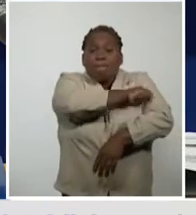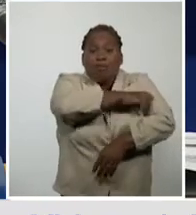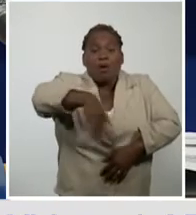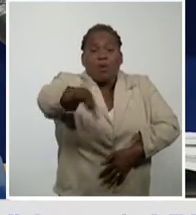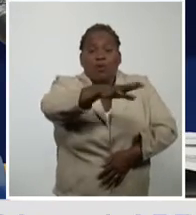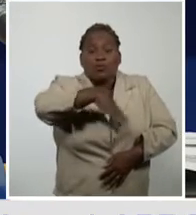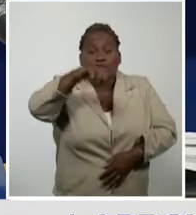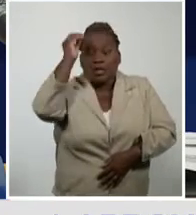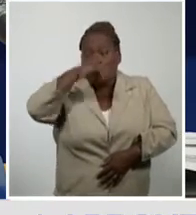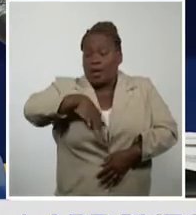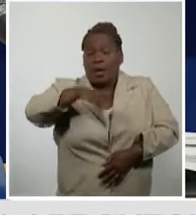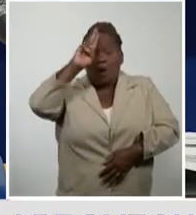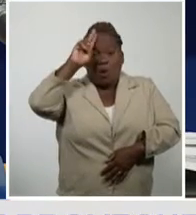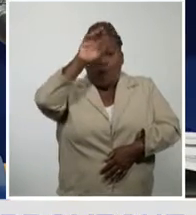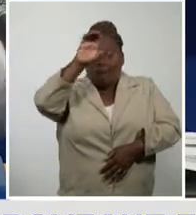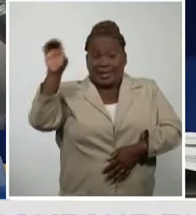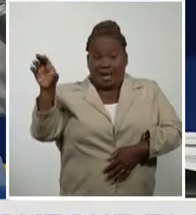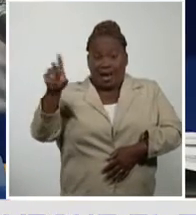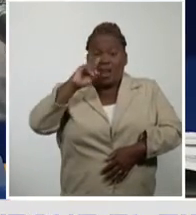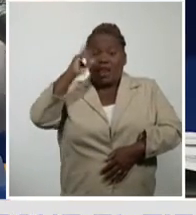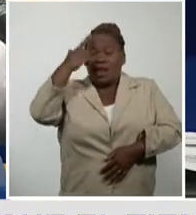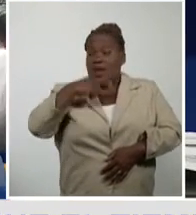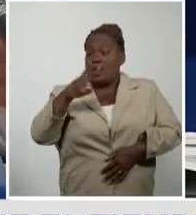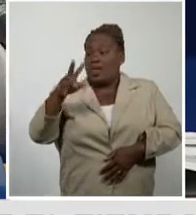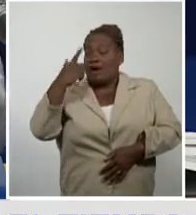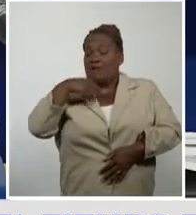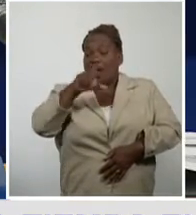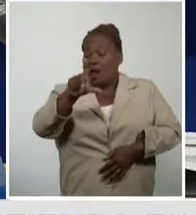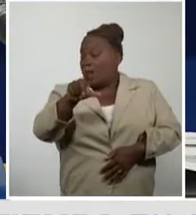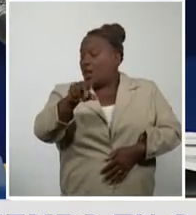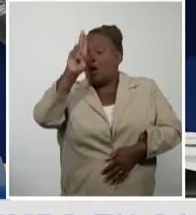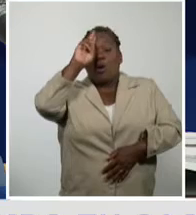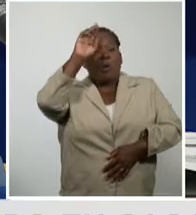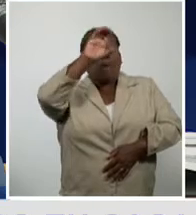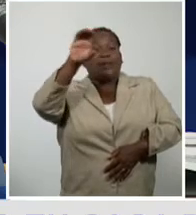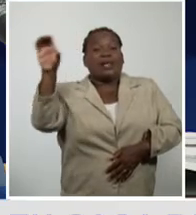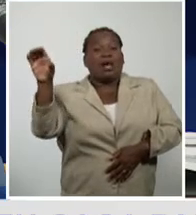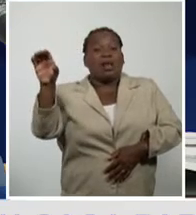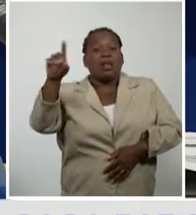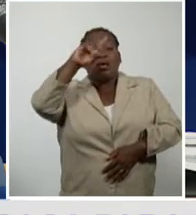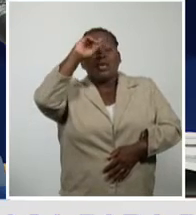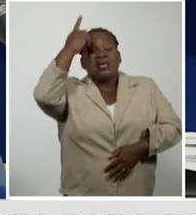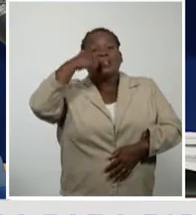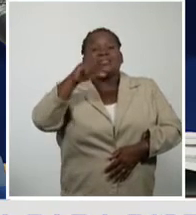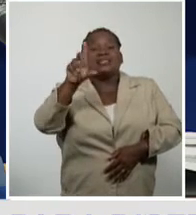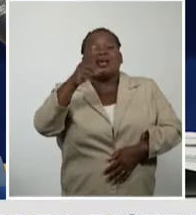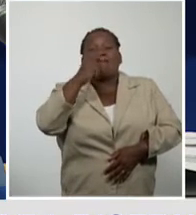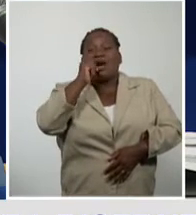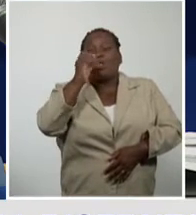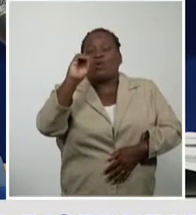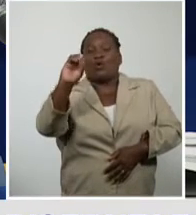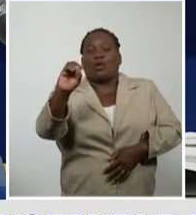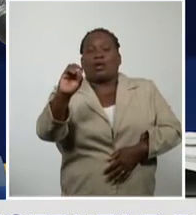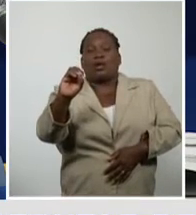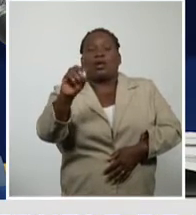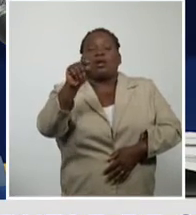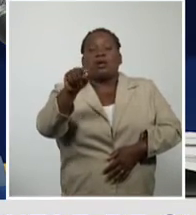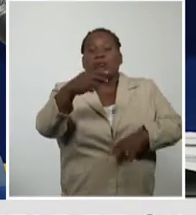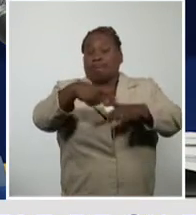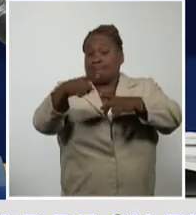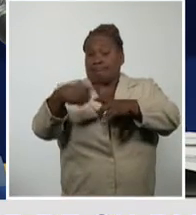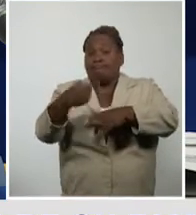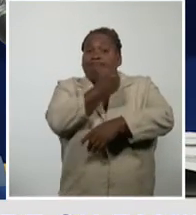Está el Hospital Naval, está el Hospital Salvador Allende, está el Hospital Fran País, en cada